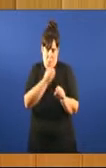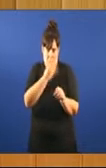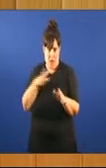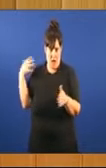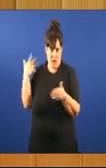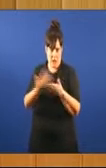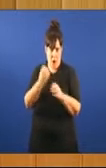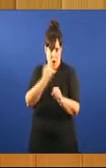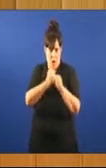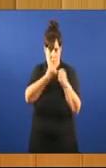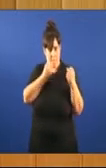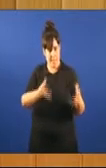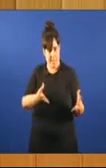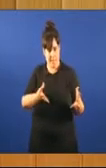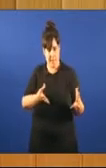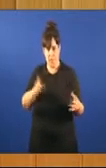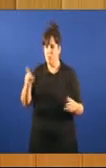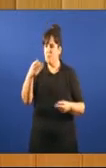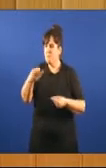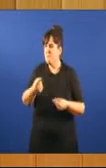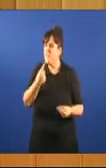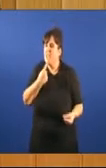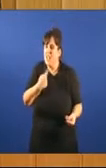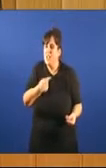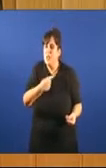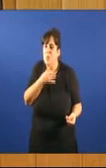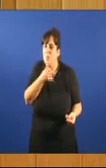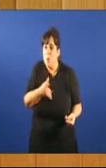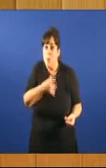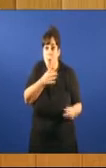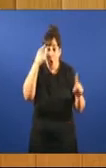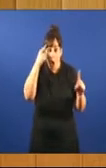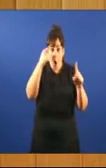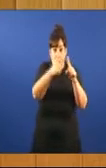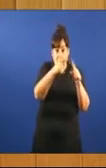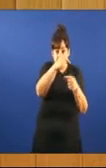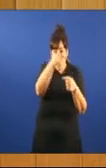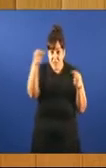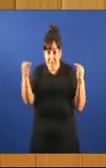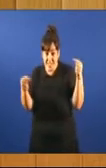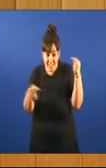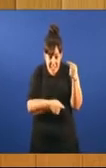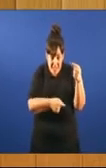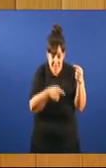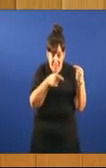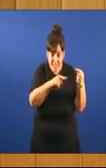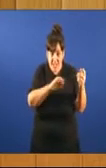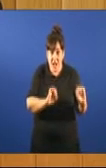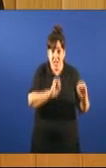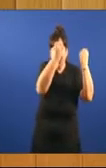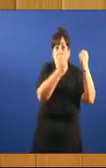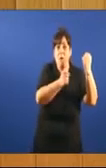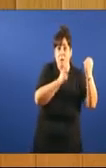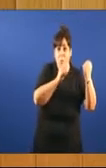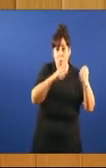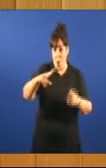se refire? A presumir de cumplir os obxectivos de déficit multiplicando a débeda pública por 3, xerando